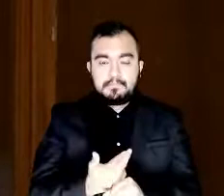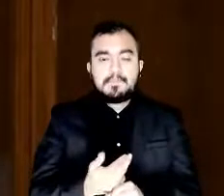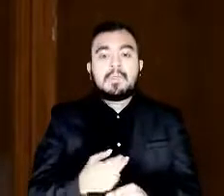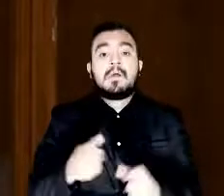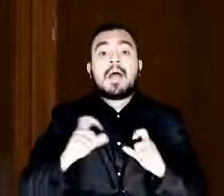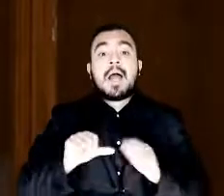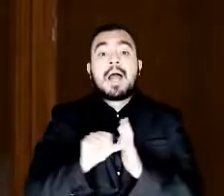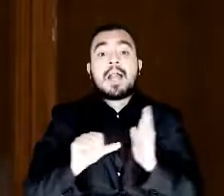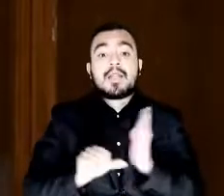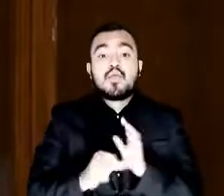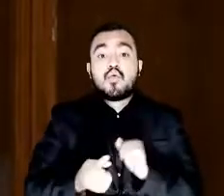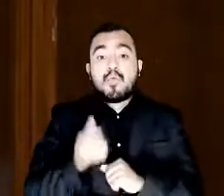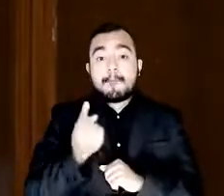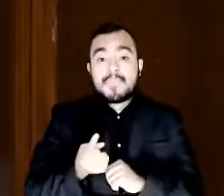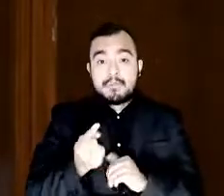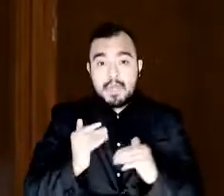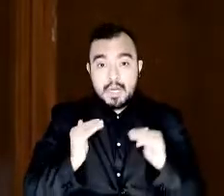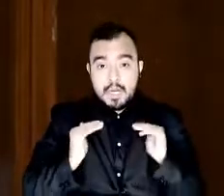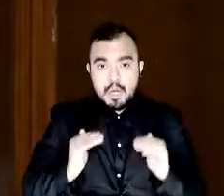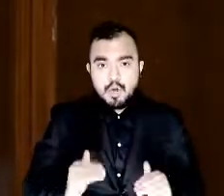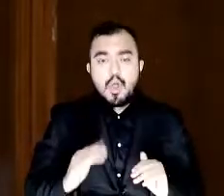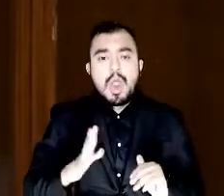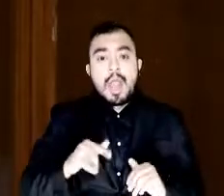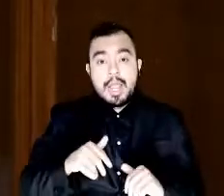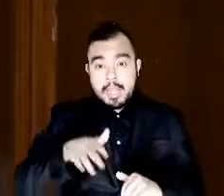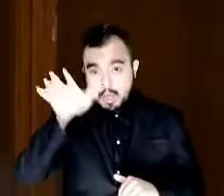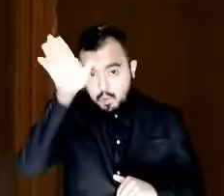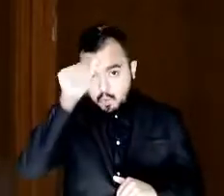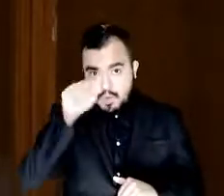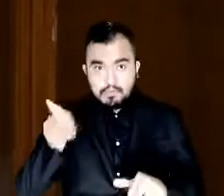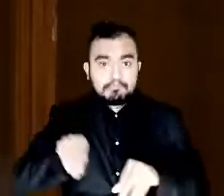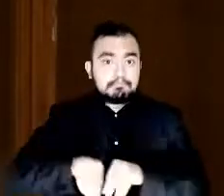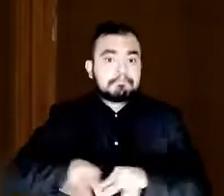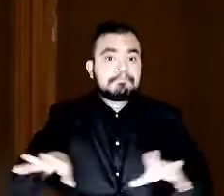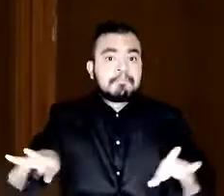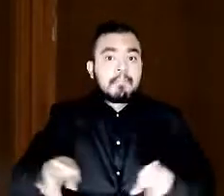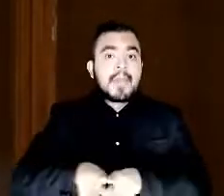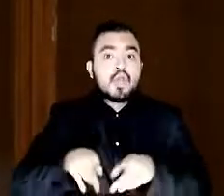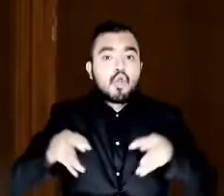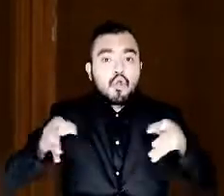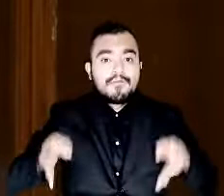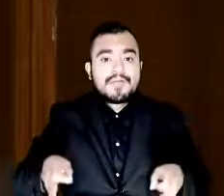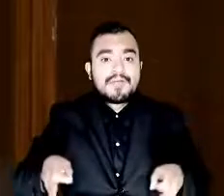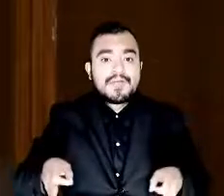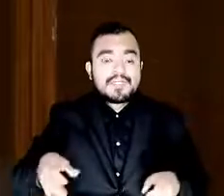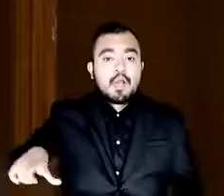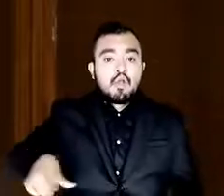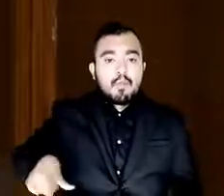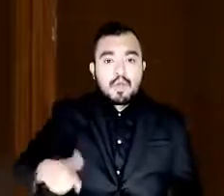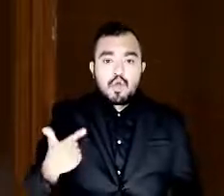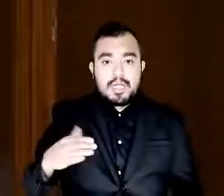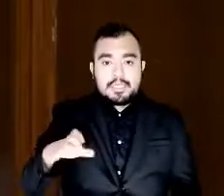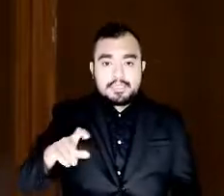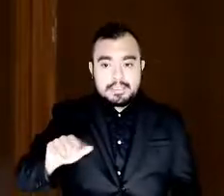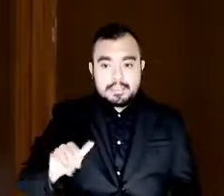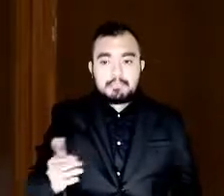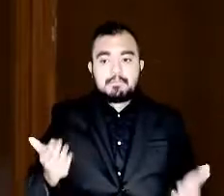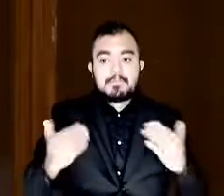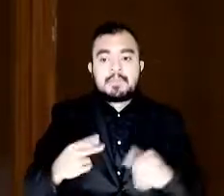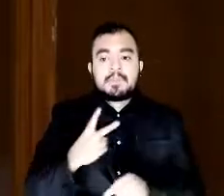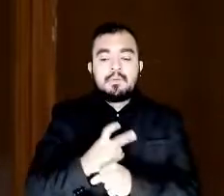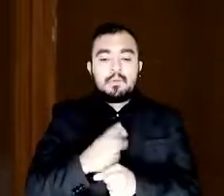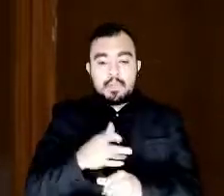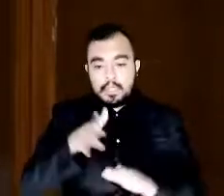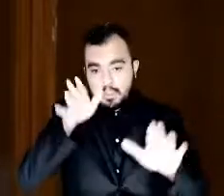artículo primero publiquese el presenta acuerdo en el periódico oficial gaceta de gobierno artículo profundo este acuerdo